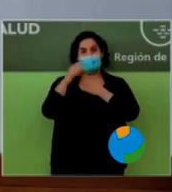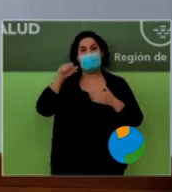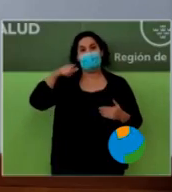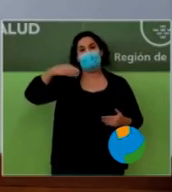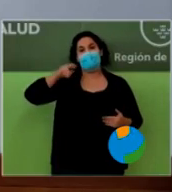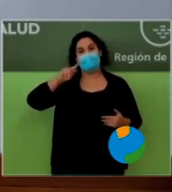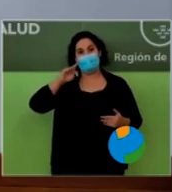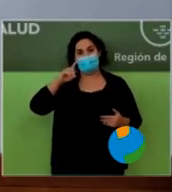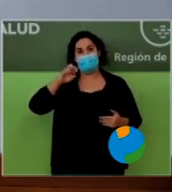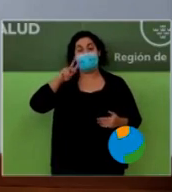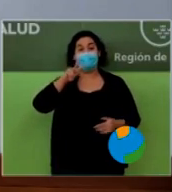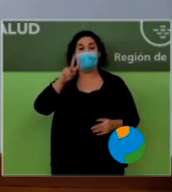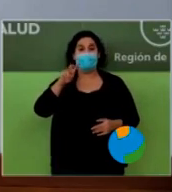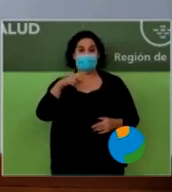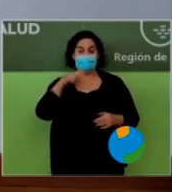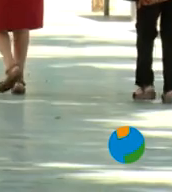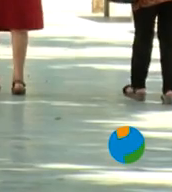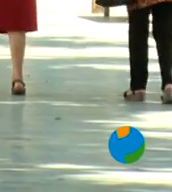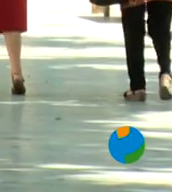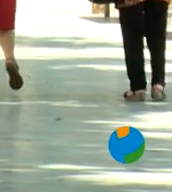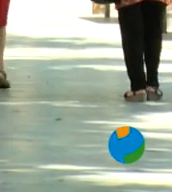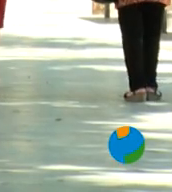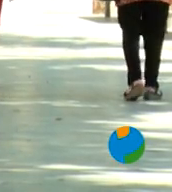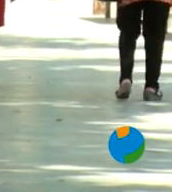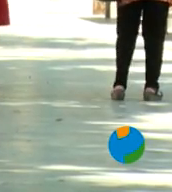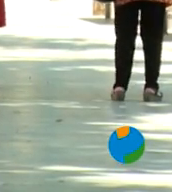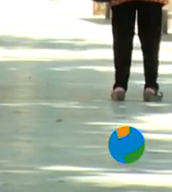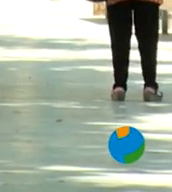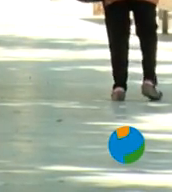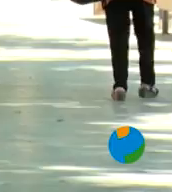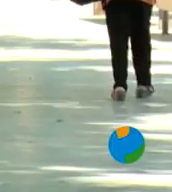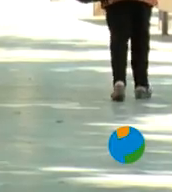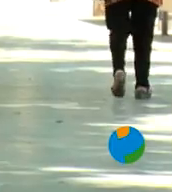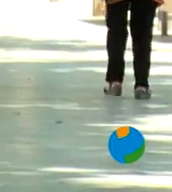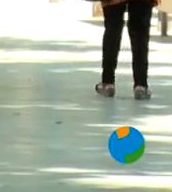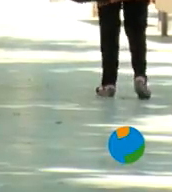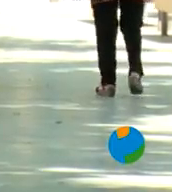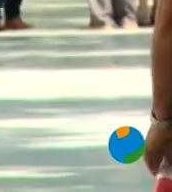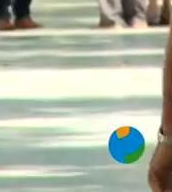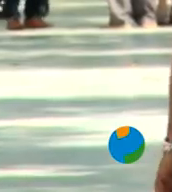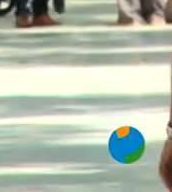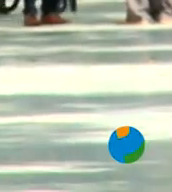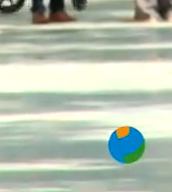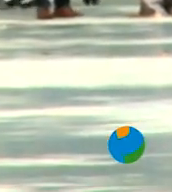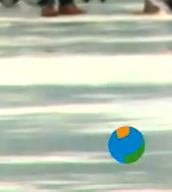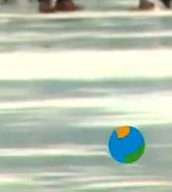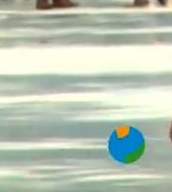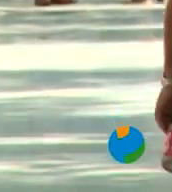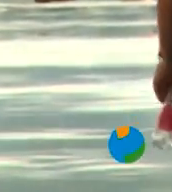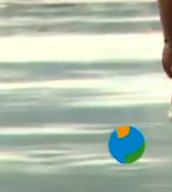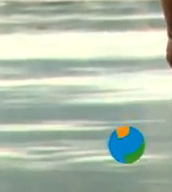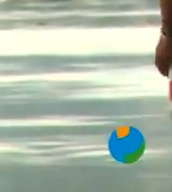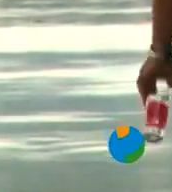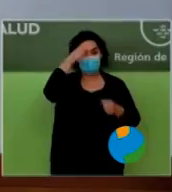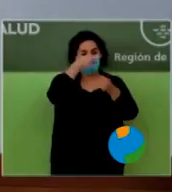Villanueva del Río Segura, Molina de Segura y Bullas. Jaime Pérez además ha anunciado que se comienza a apreciar lentamente un descenso de la carga en el